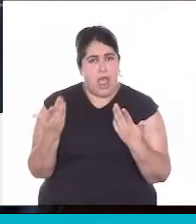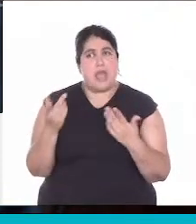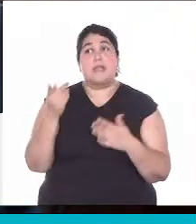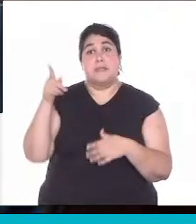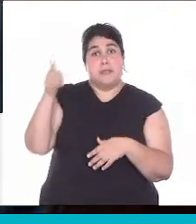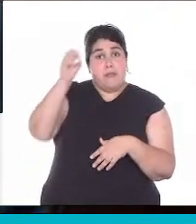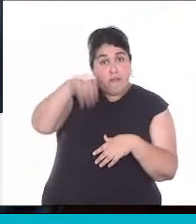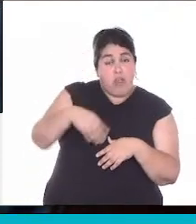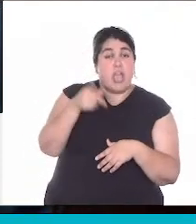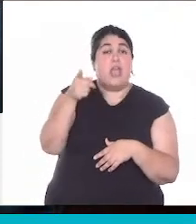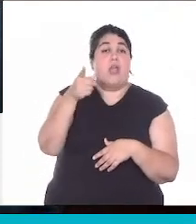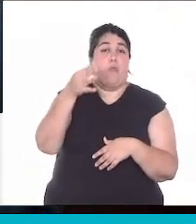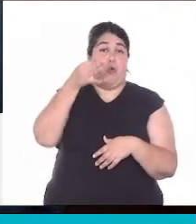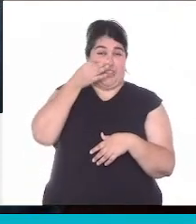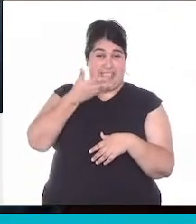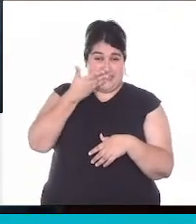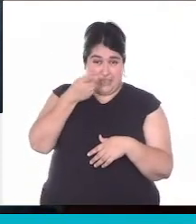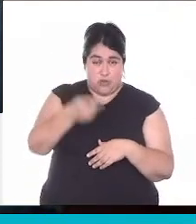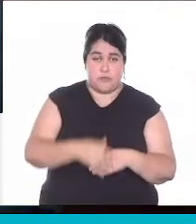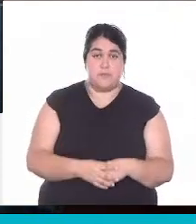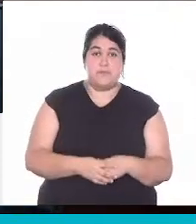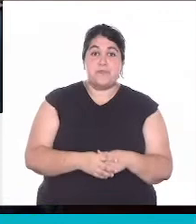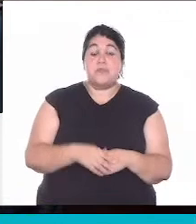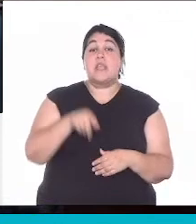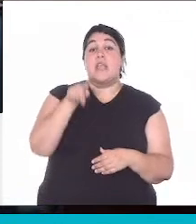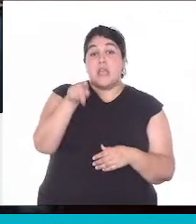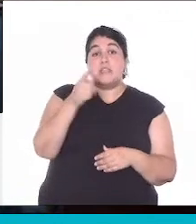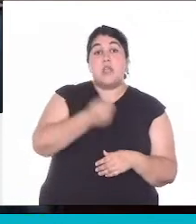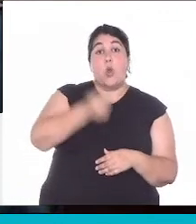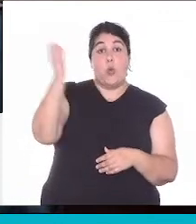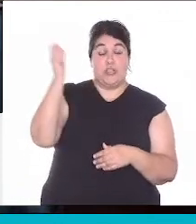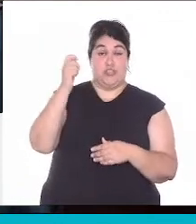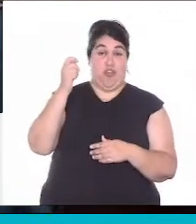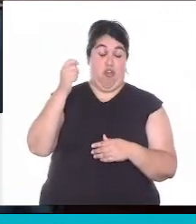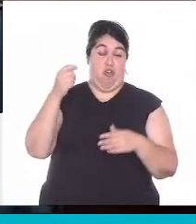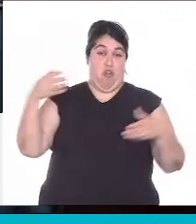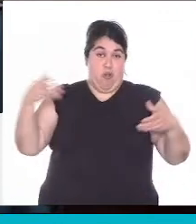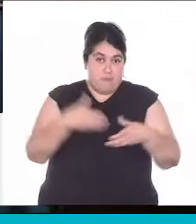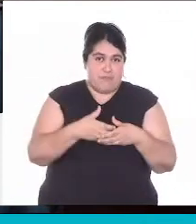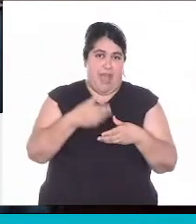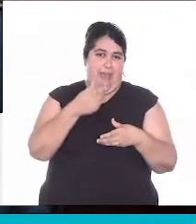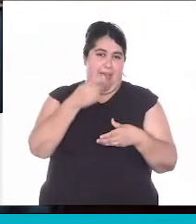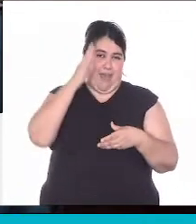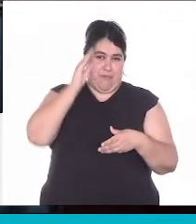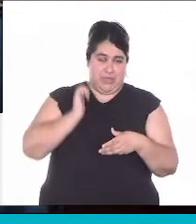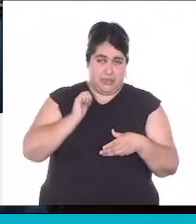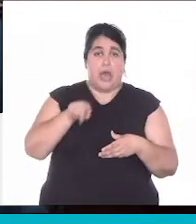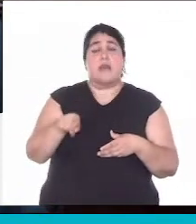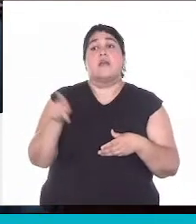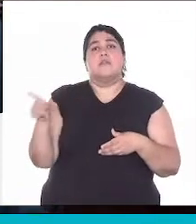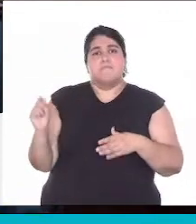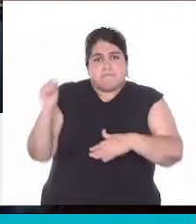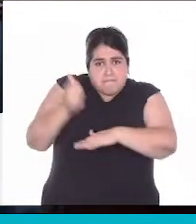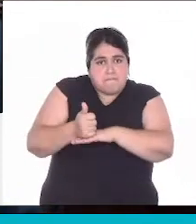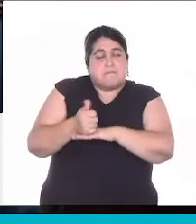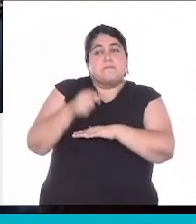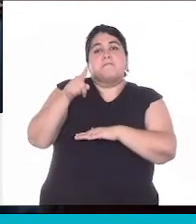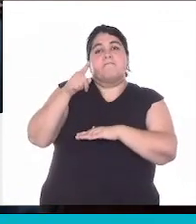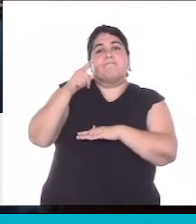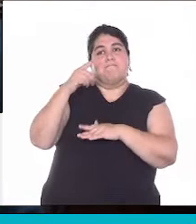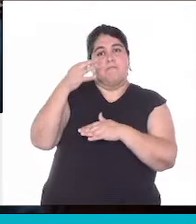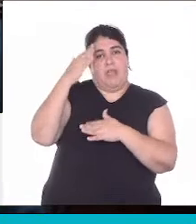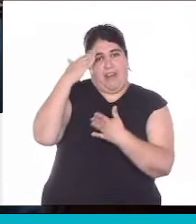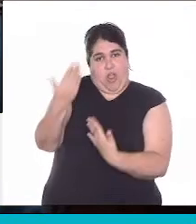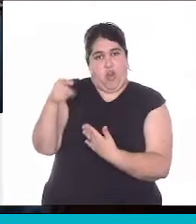si nos ponemos en el contexto histórico de lo que fue el juicio de las juntas, claramente que fue muy, muy valorable y su valentía creo que amerita el reconocimiento que estamos haciendo en